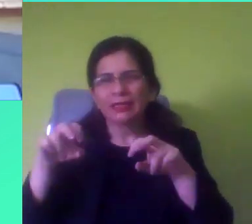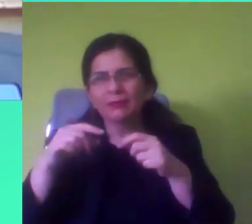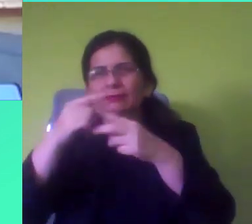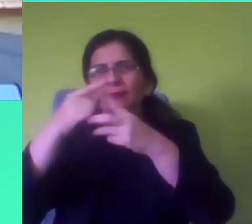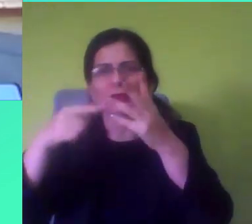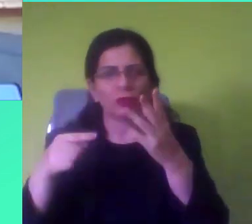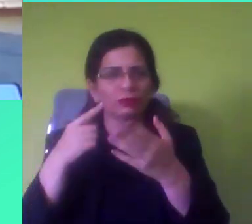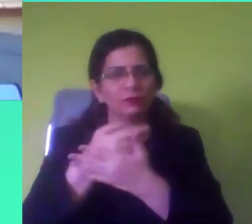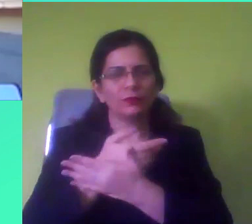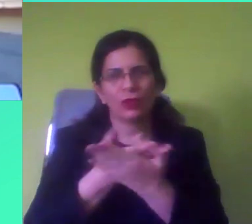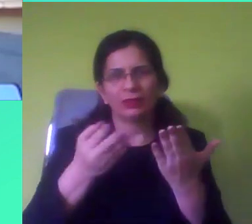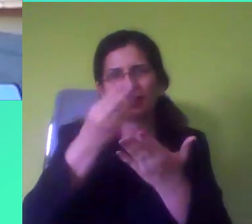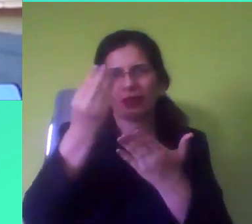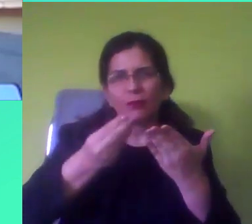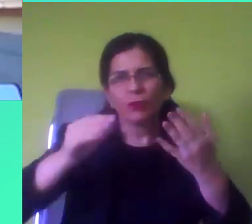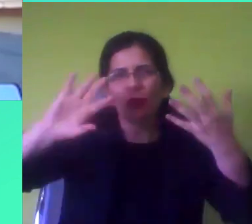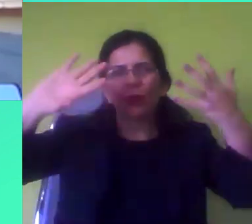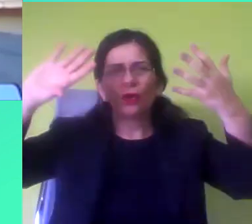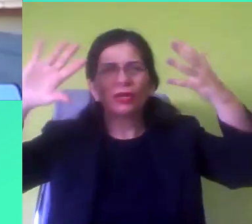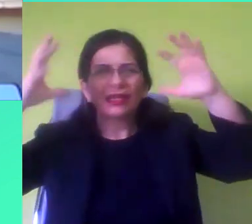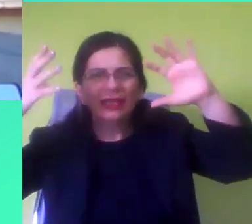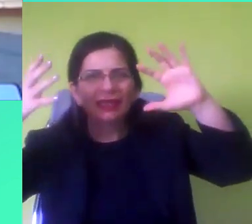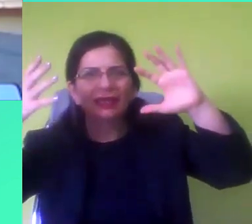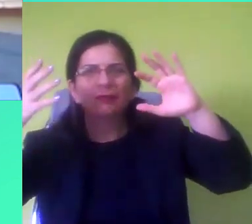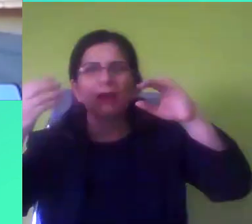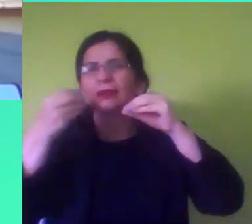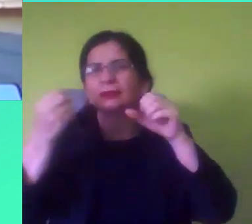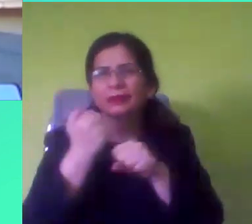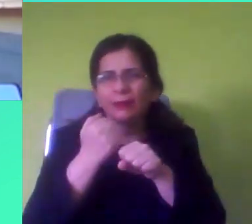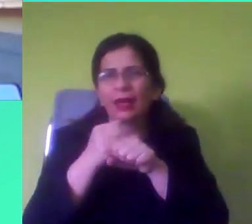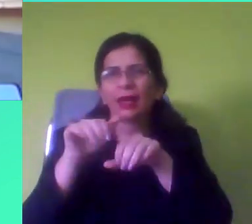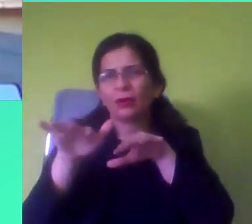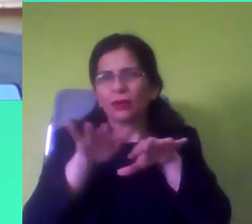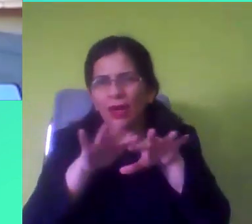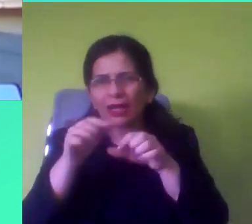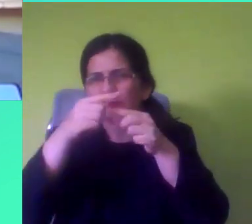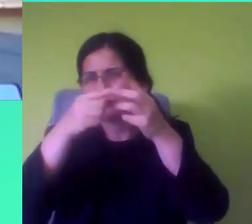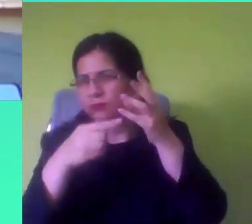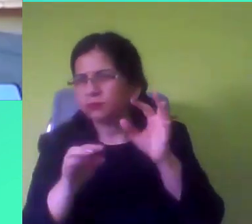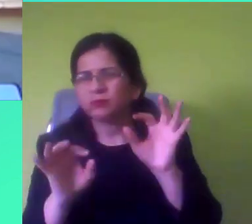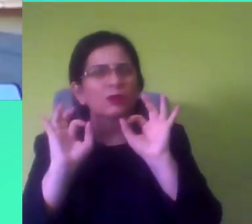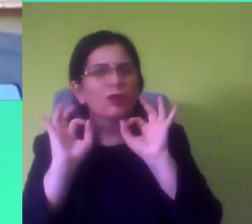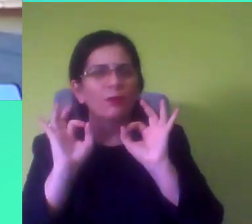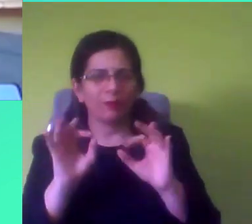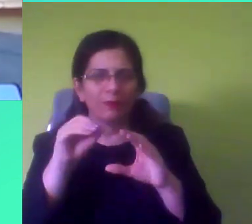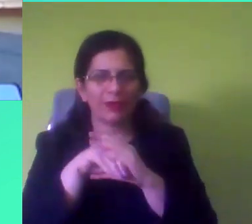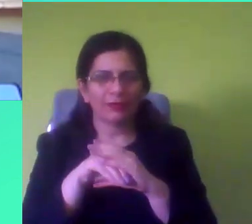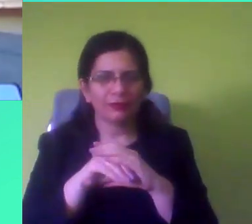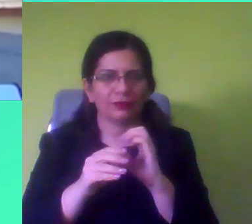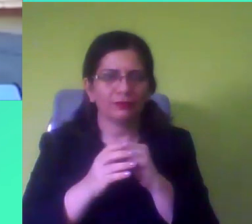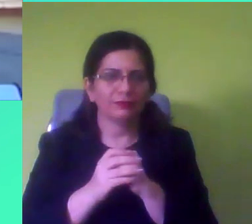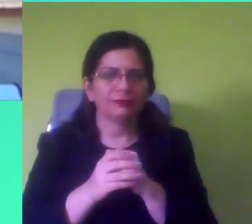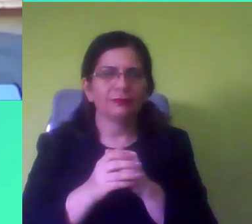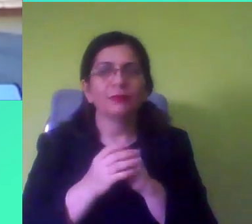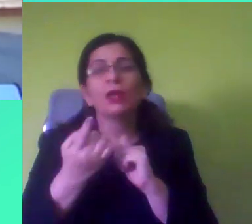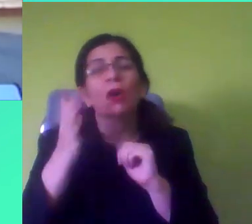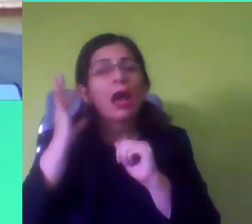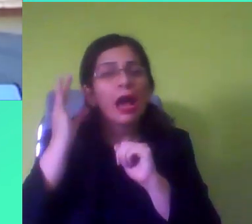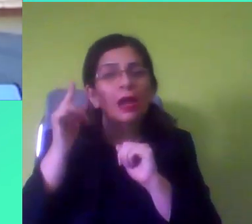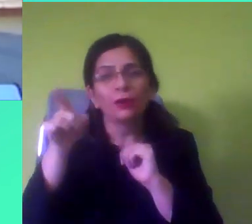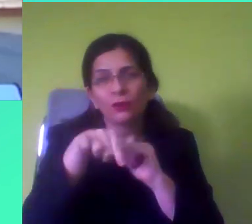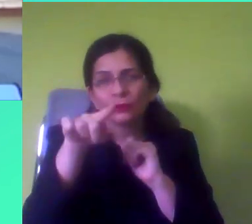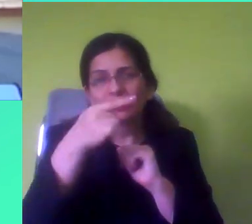en detalle qué imágenes se utilizaron, qué metodología y cuestiones por ahí que no sé si son tan